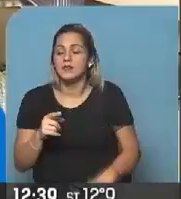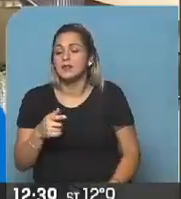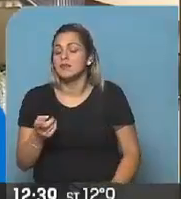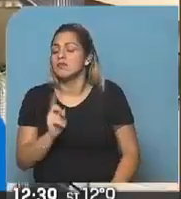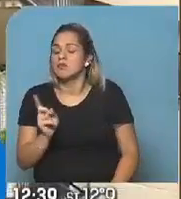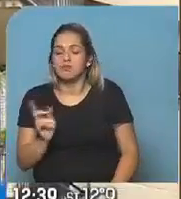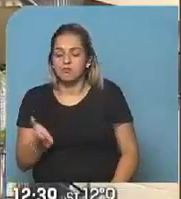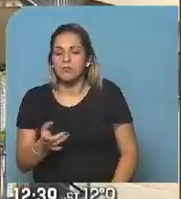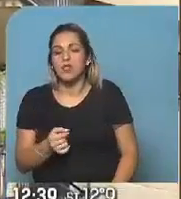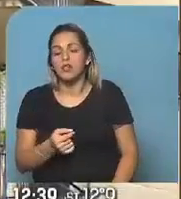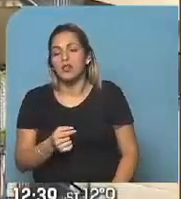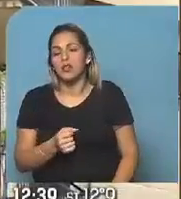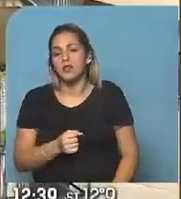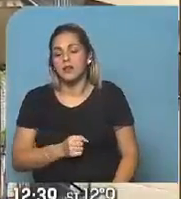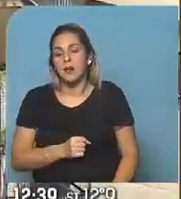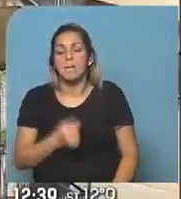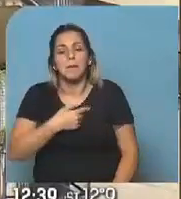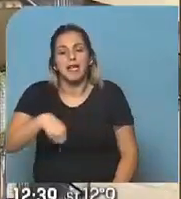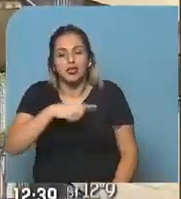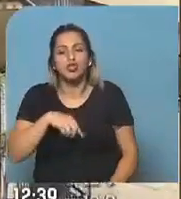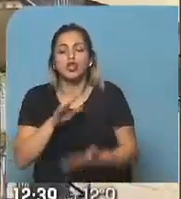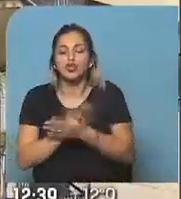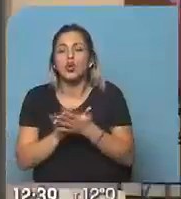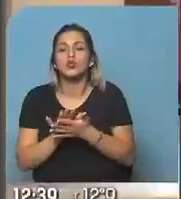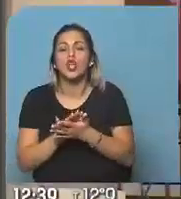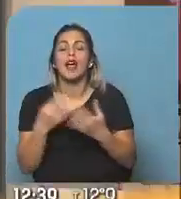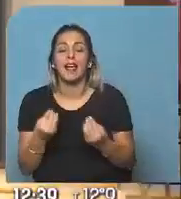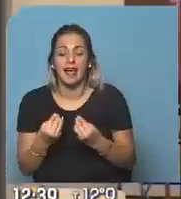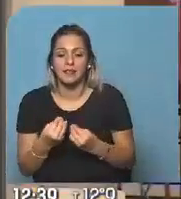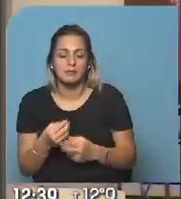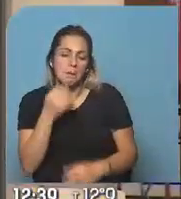fue una solución. Para nosotros la solución es regular el precio del alquiler.